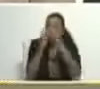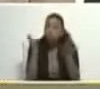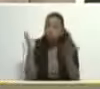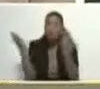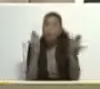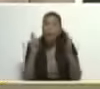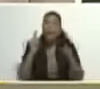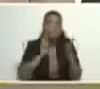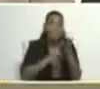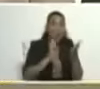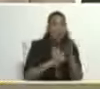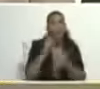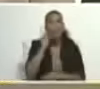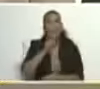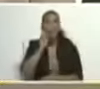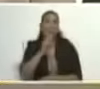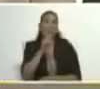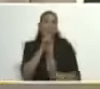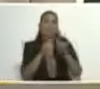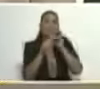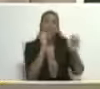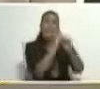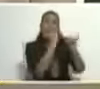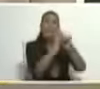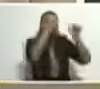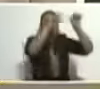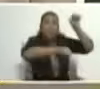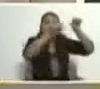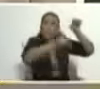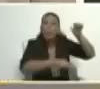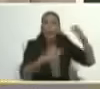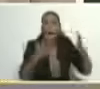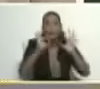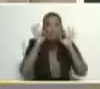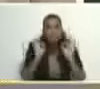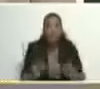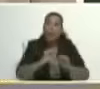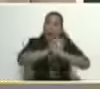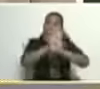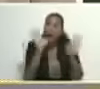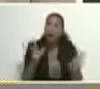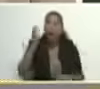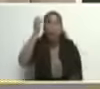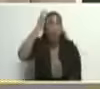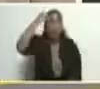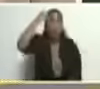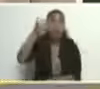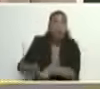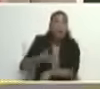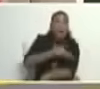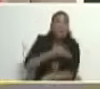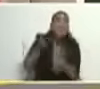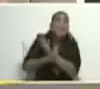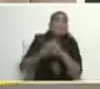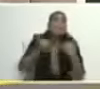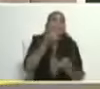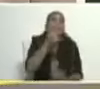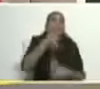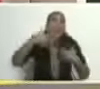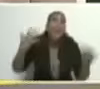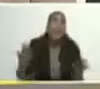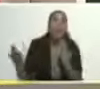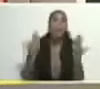y falsedad de la información. Hay que tener un conocimiento previo y